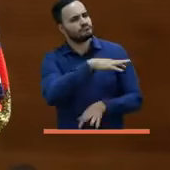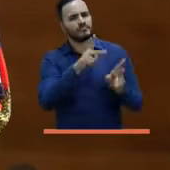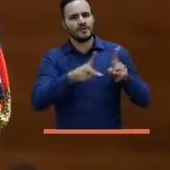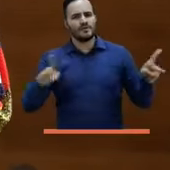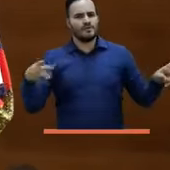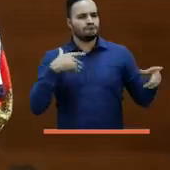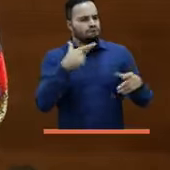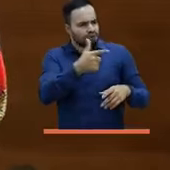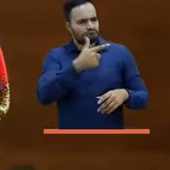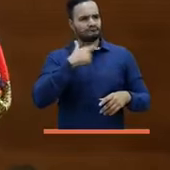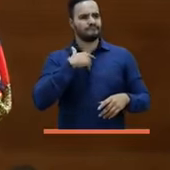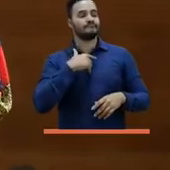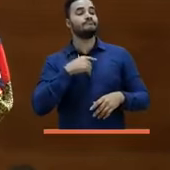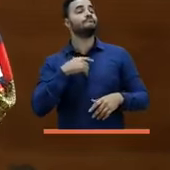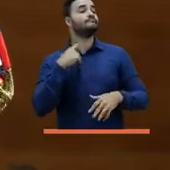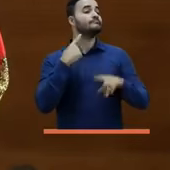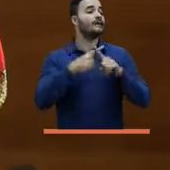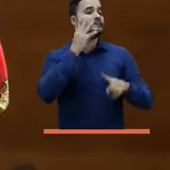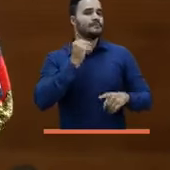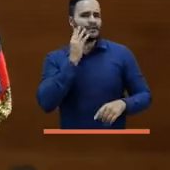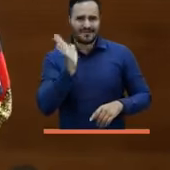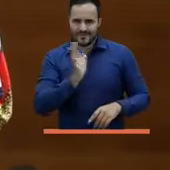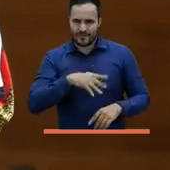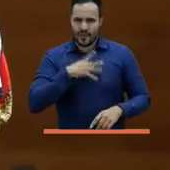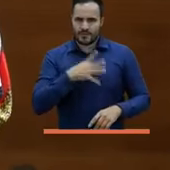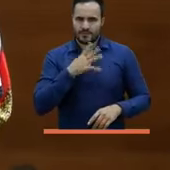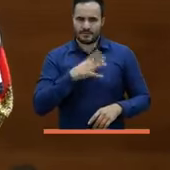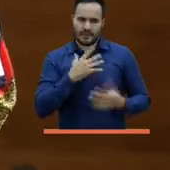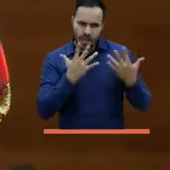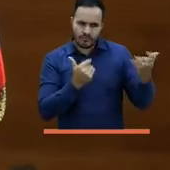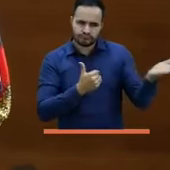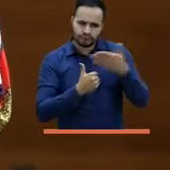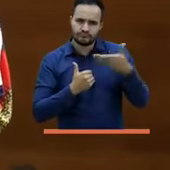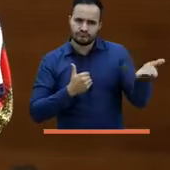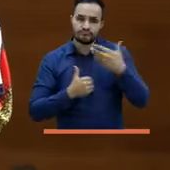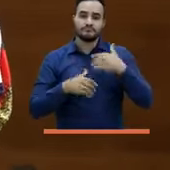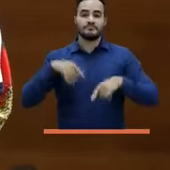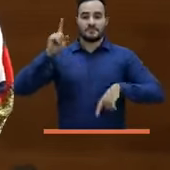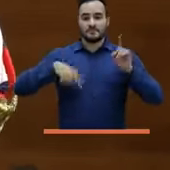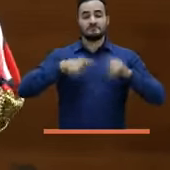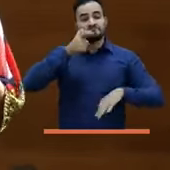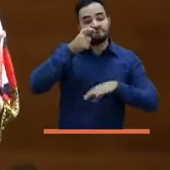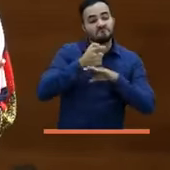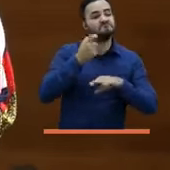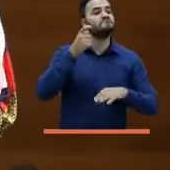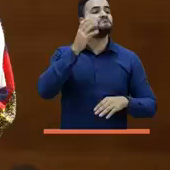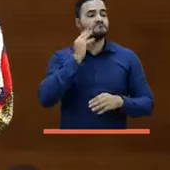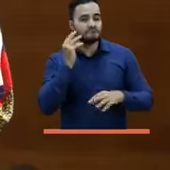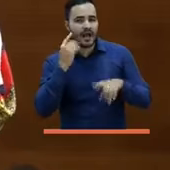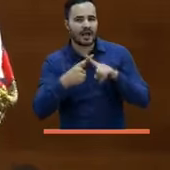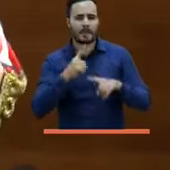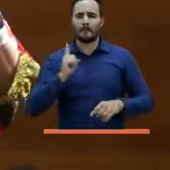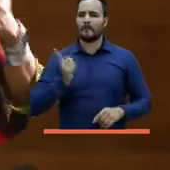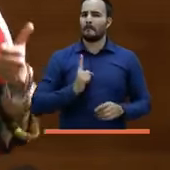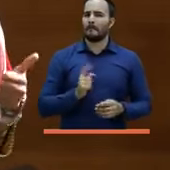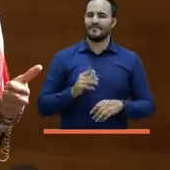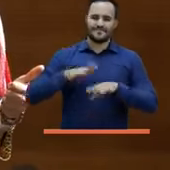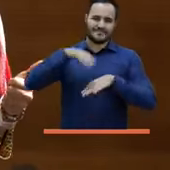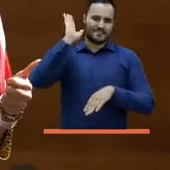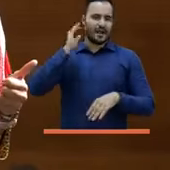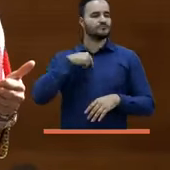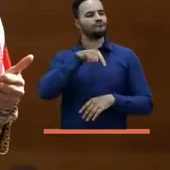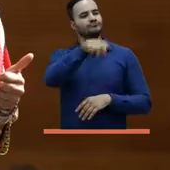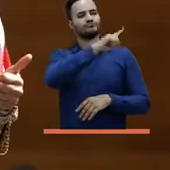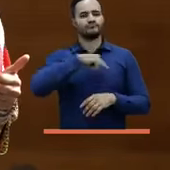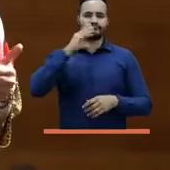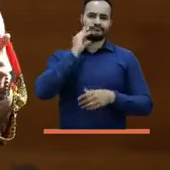desde su potencial empresas que dicen hoy estar empezando a mirar a los jóvenes y a las personas más por retos